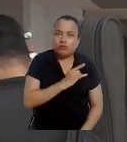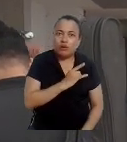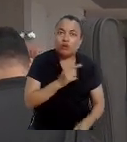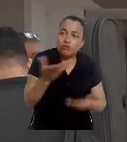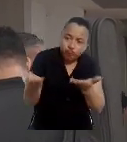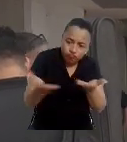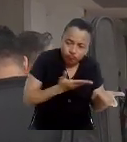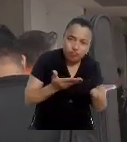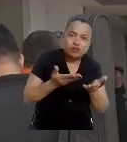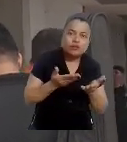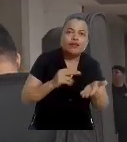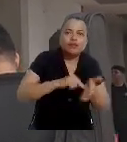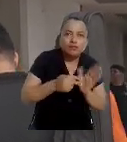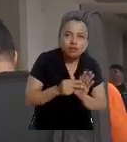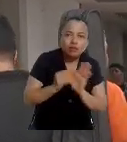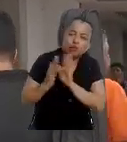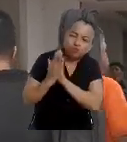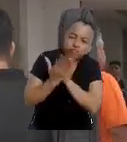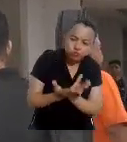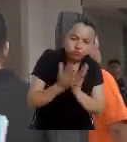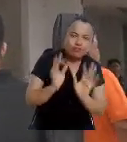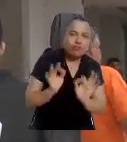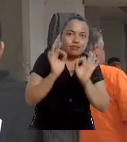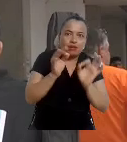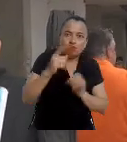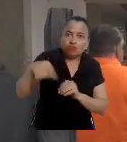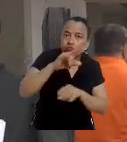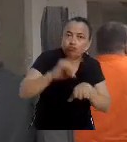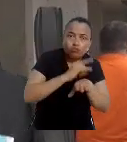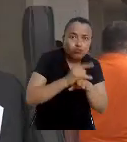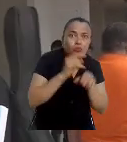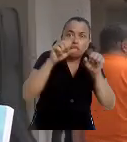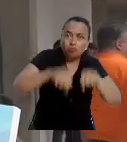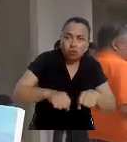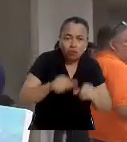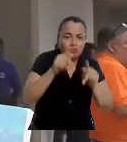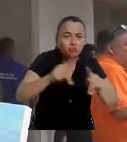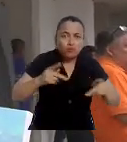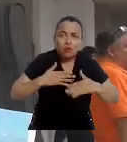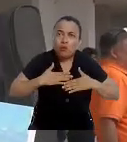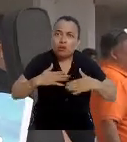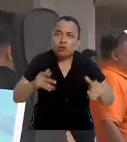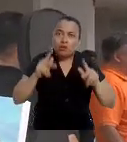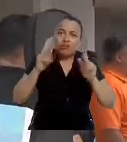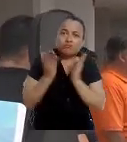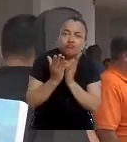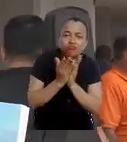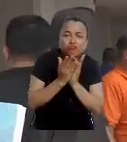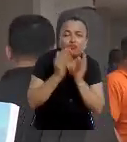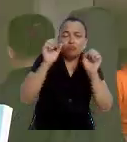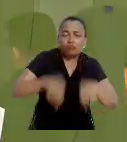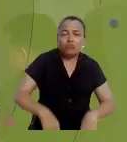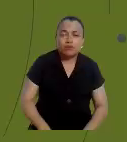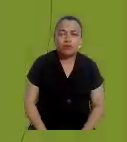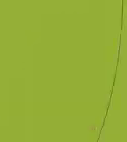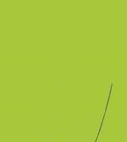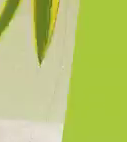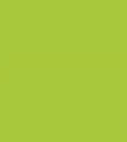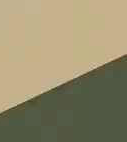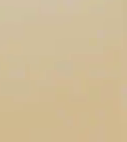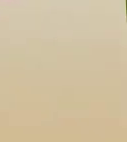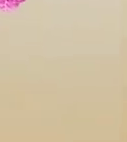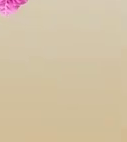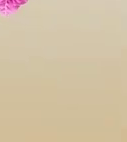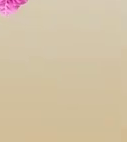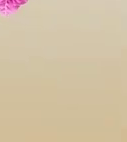Universidad y que nos abre las puertas para decir aquí tenemos una excelente obra que puede utilizarla cualquier estudiante de universidad